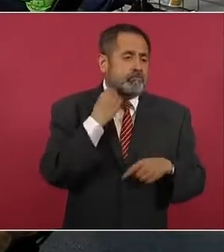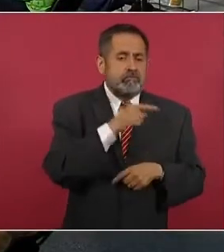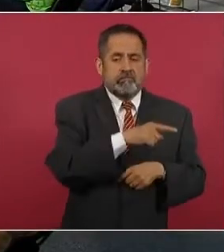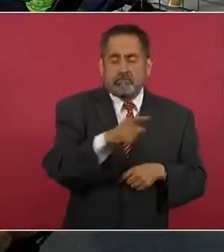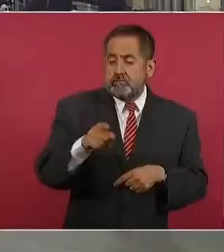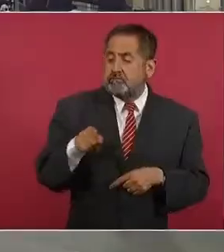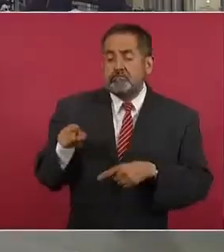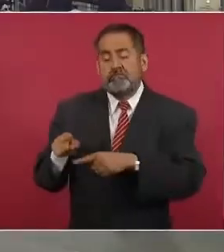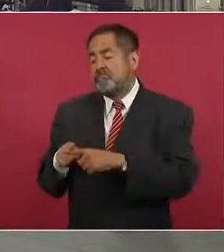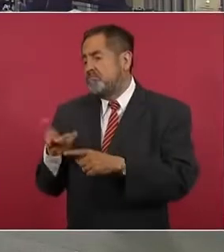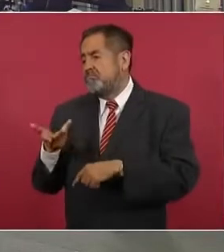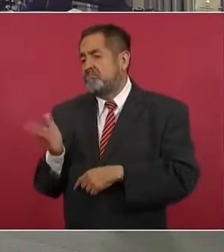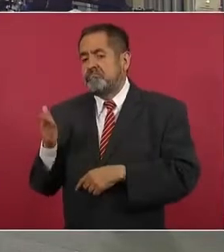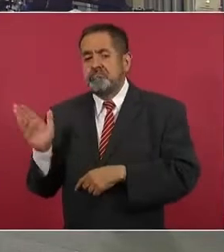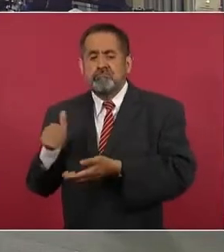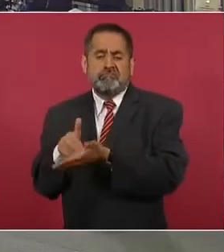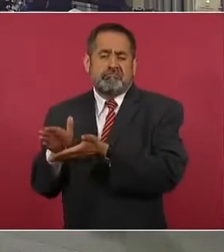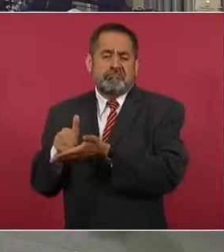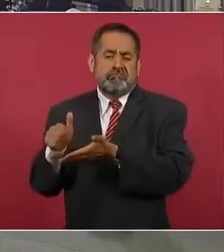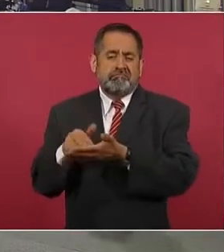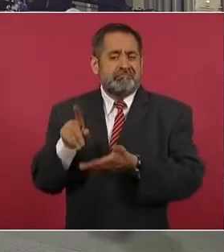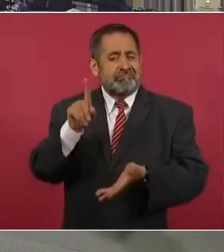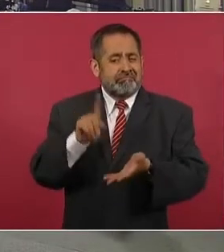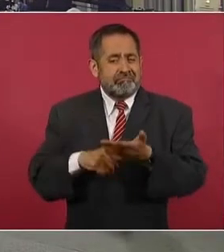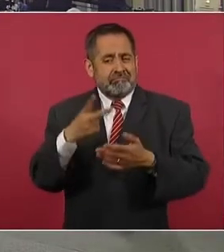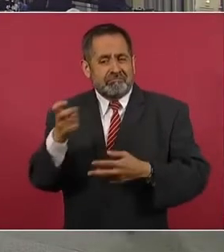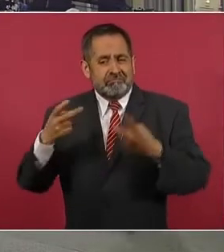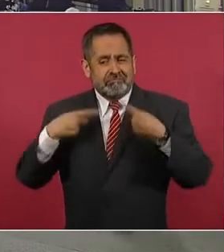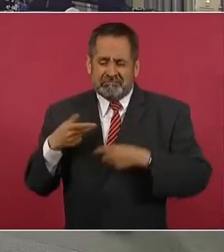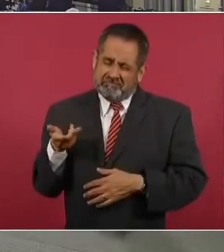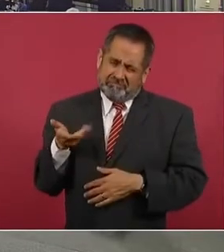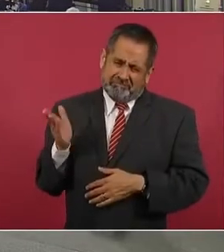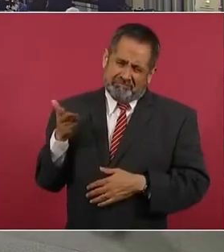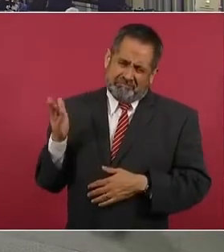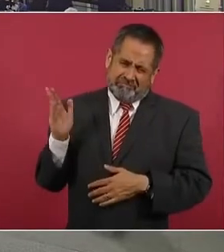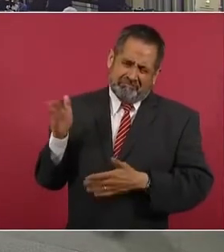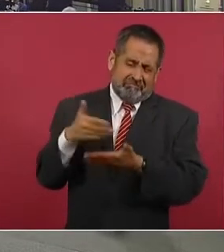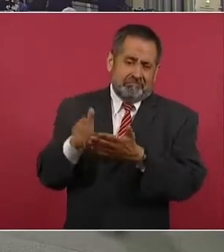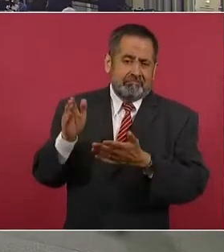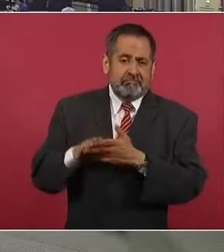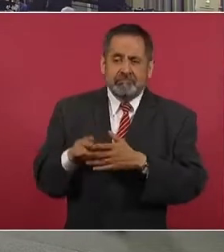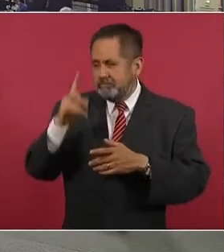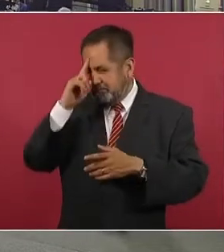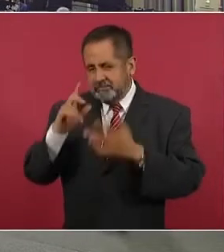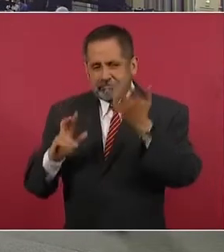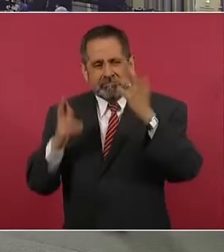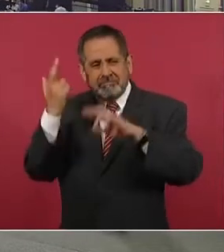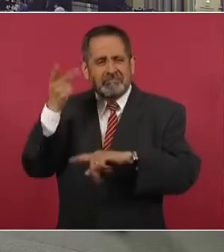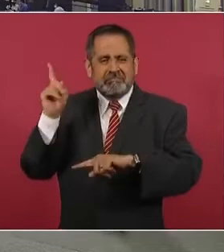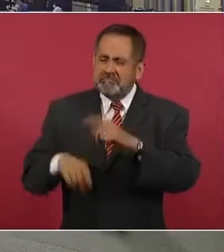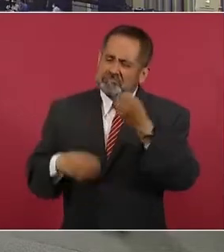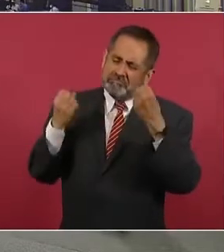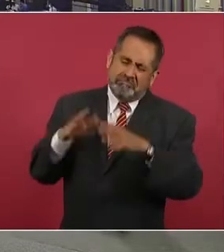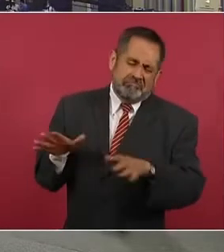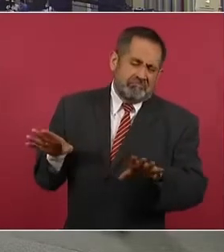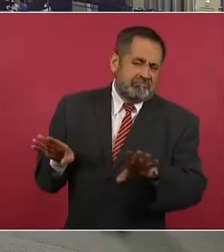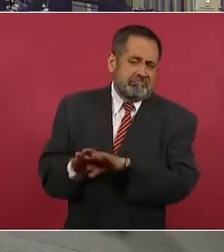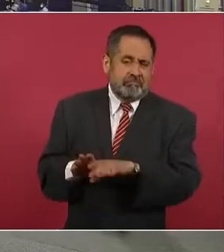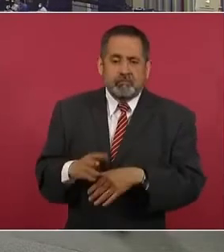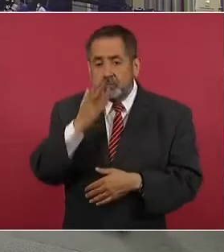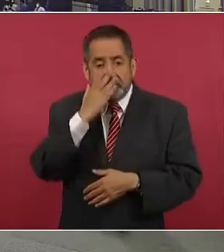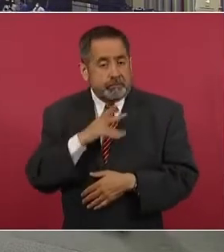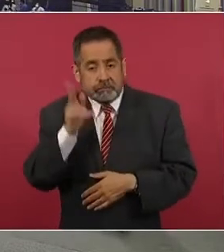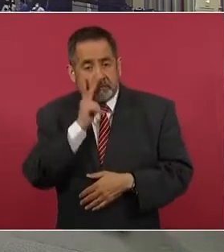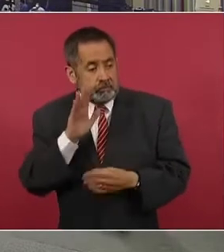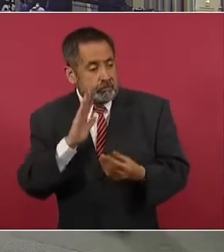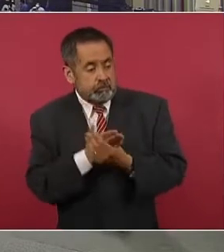para despedir a 1,200 mineros de Cananea y acabar con el derecho de huelga, con una sola prueba carente de valor que,